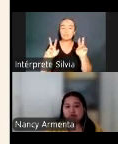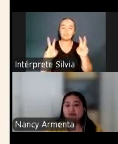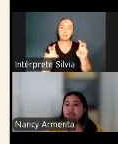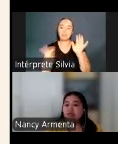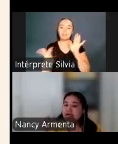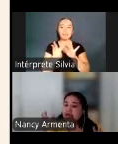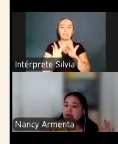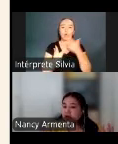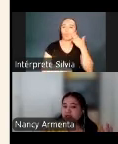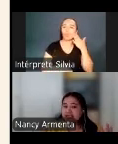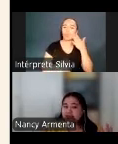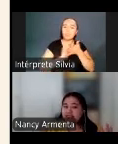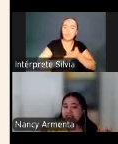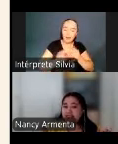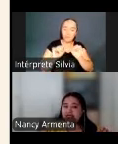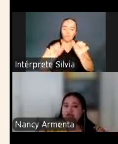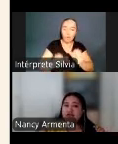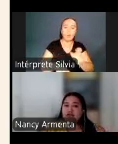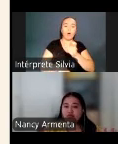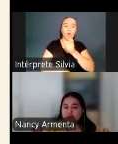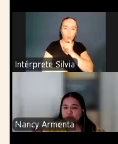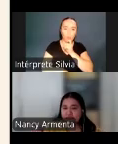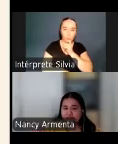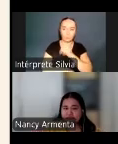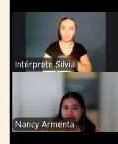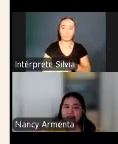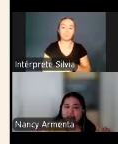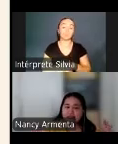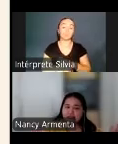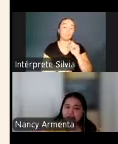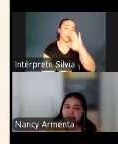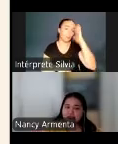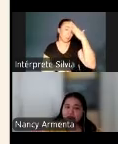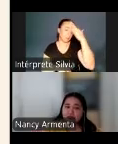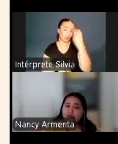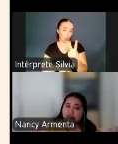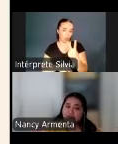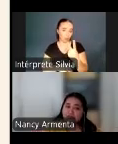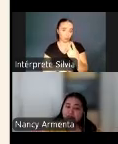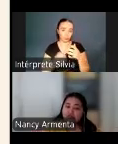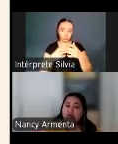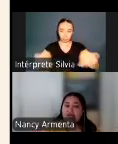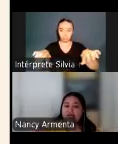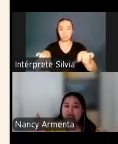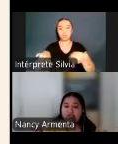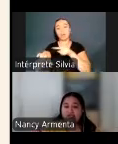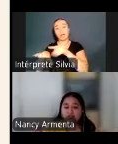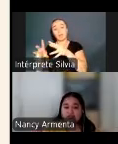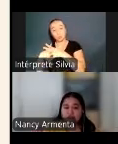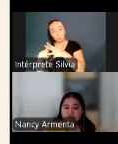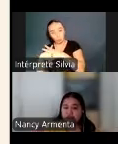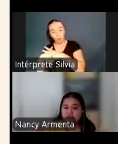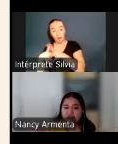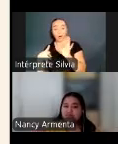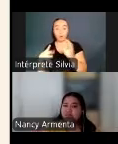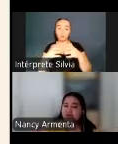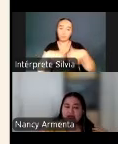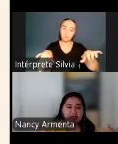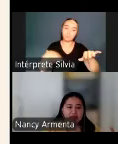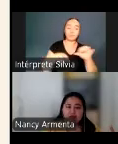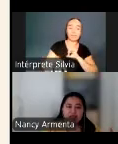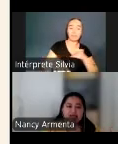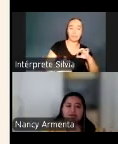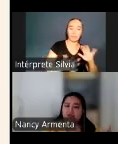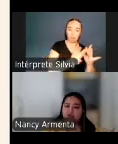trato digno. Lo establece en dos grupos principalmente, de aspecto o de tipo estructural y de aspecto interpersonal.